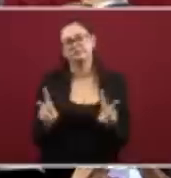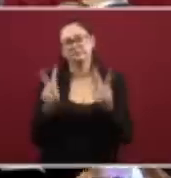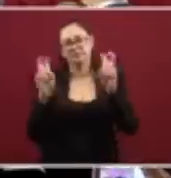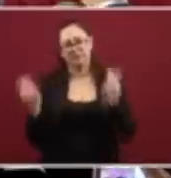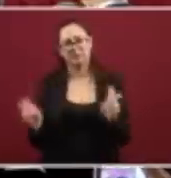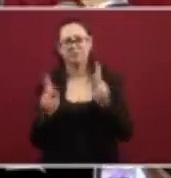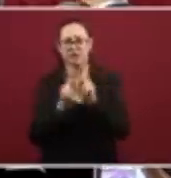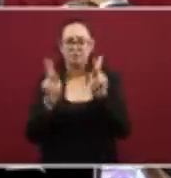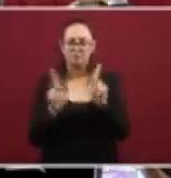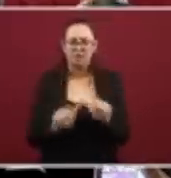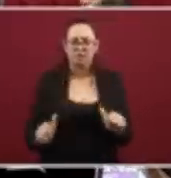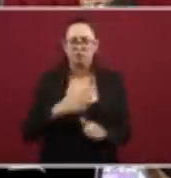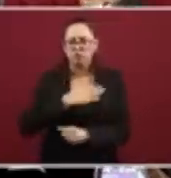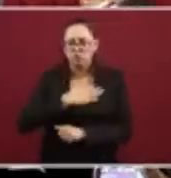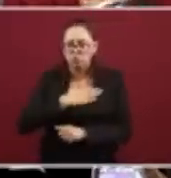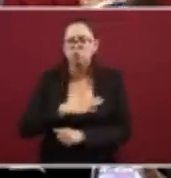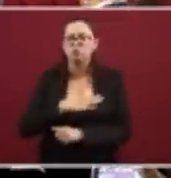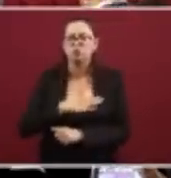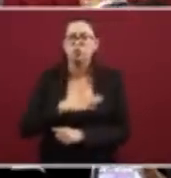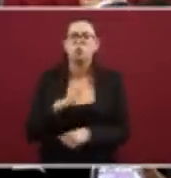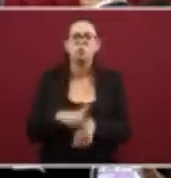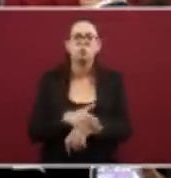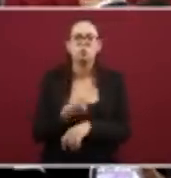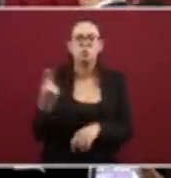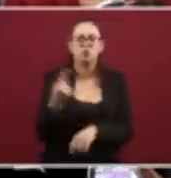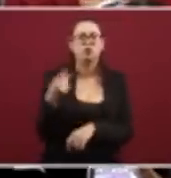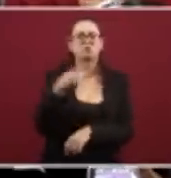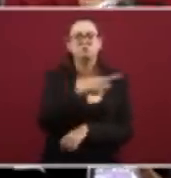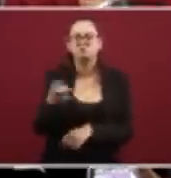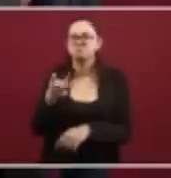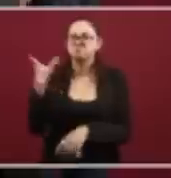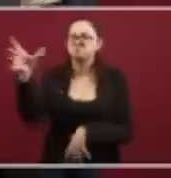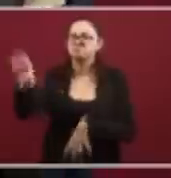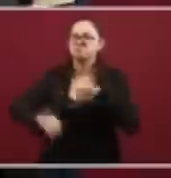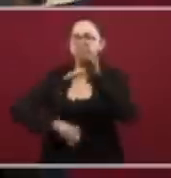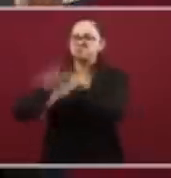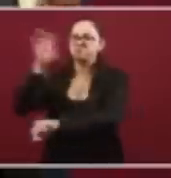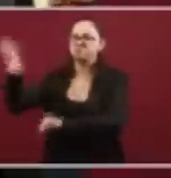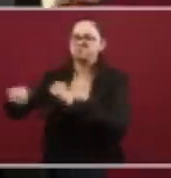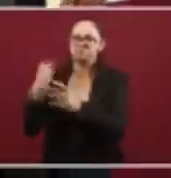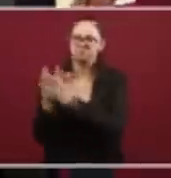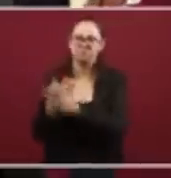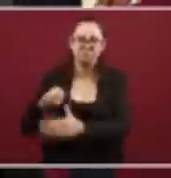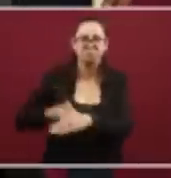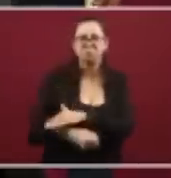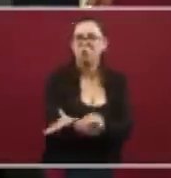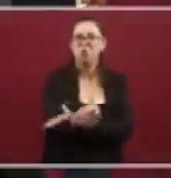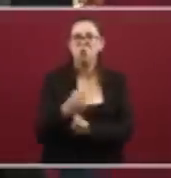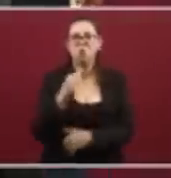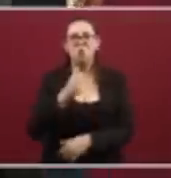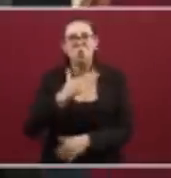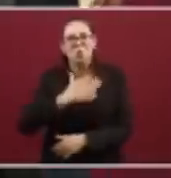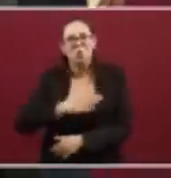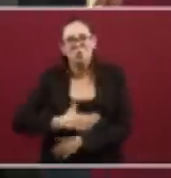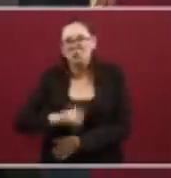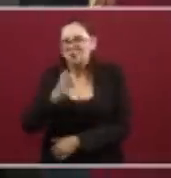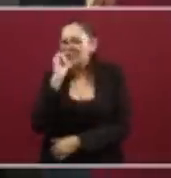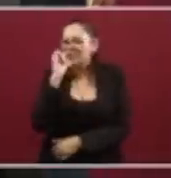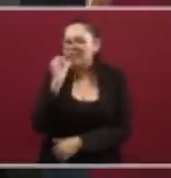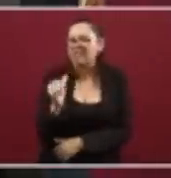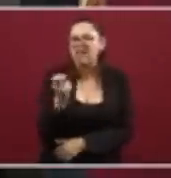los a quienes indebida injustamente han sido detenidos este caso tiene que ver con la defensa de 217